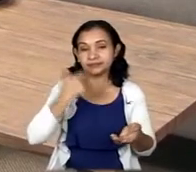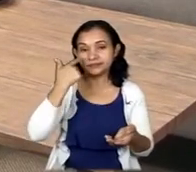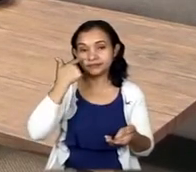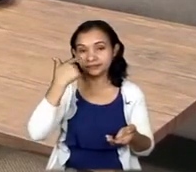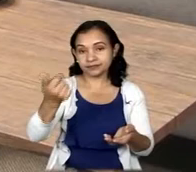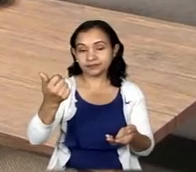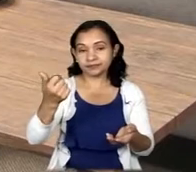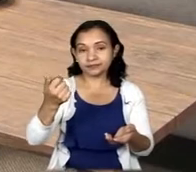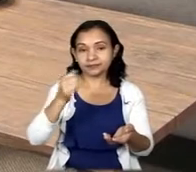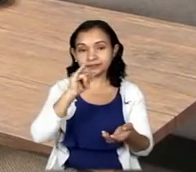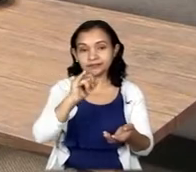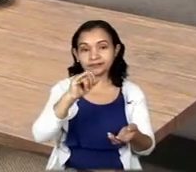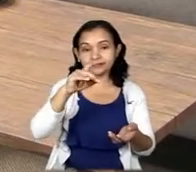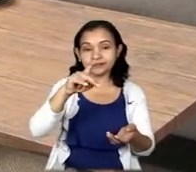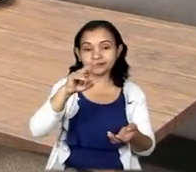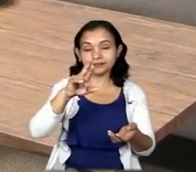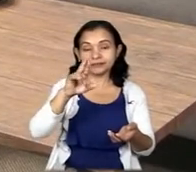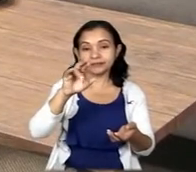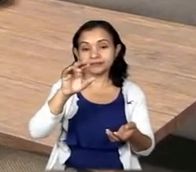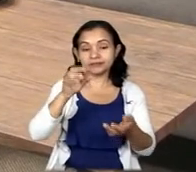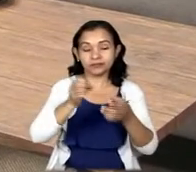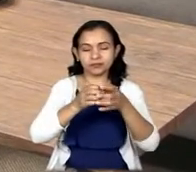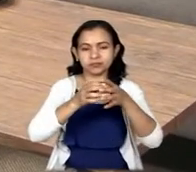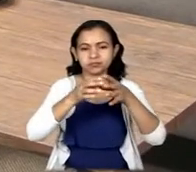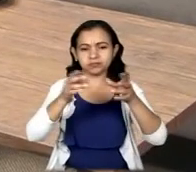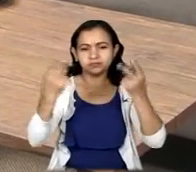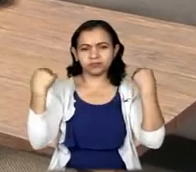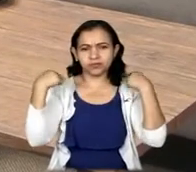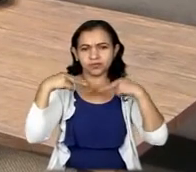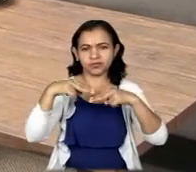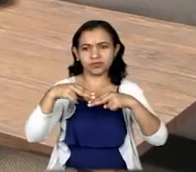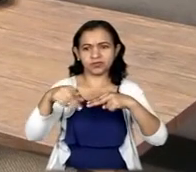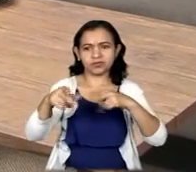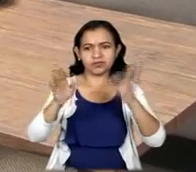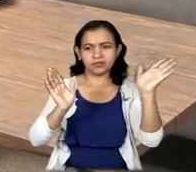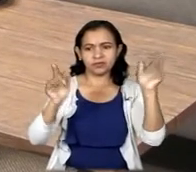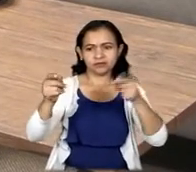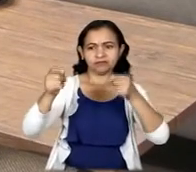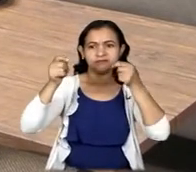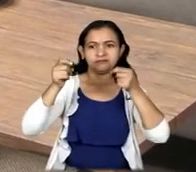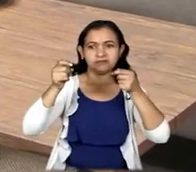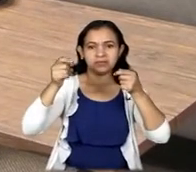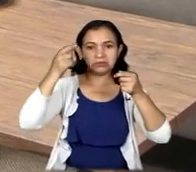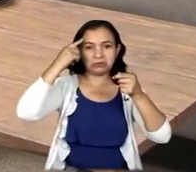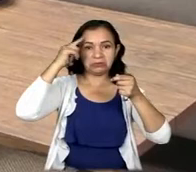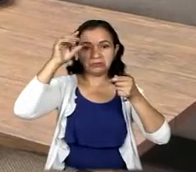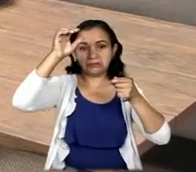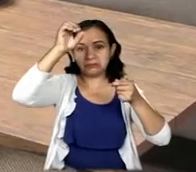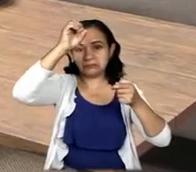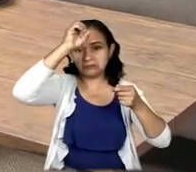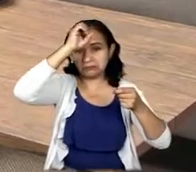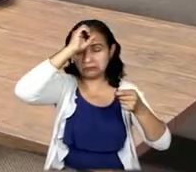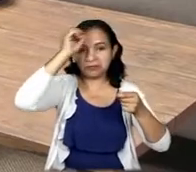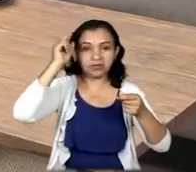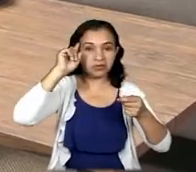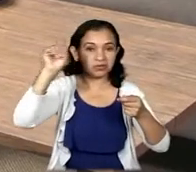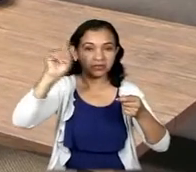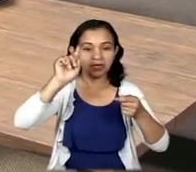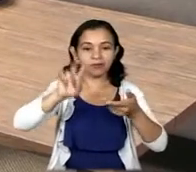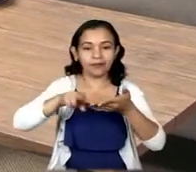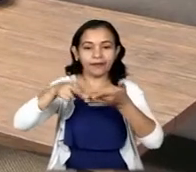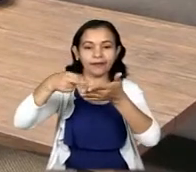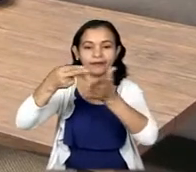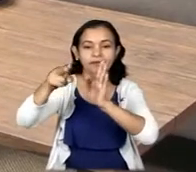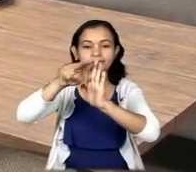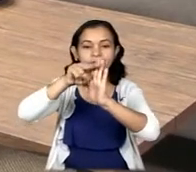la hiperinflación educativa, es decir, personas con grandes títulos que tenían muy poco nivel de conocimiento, precisamente